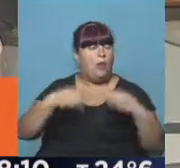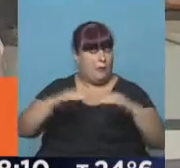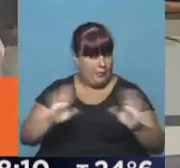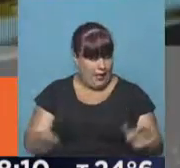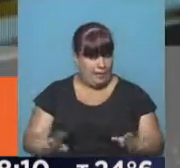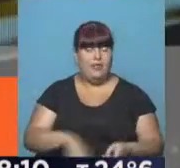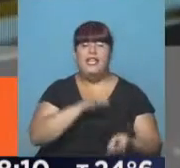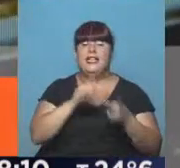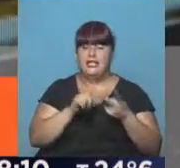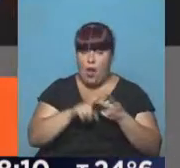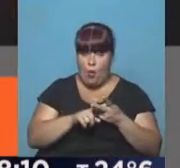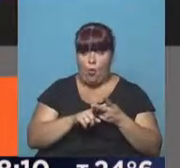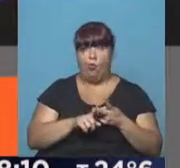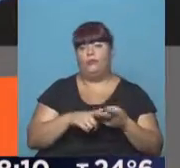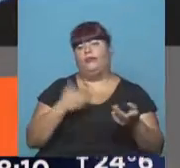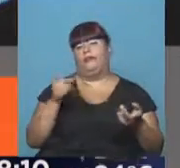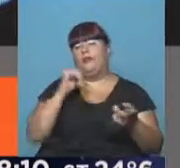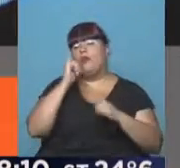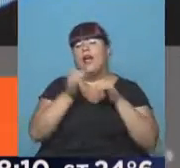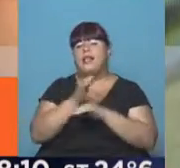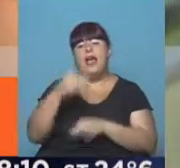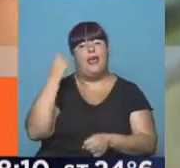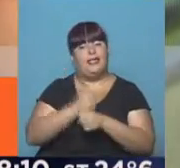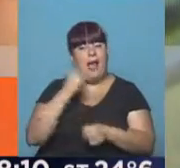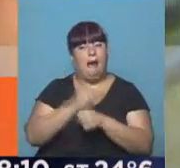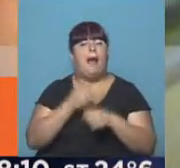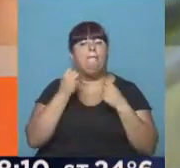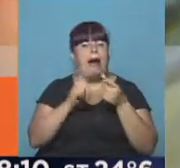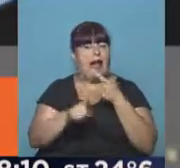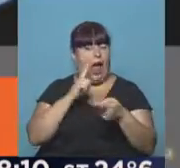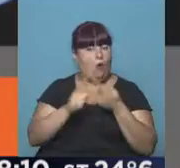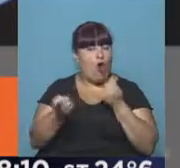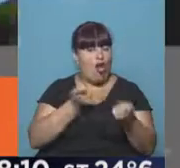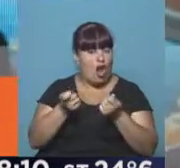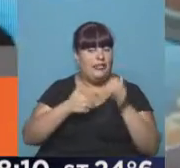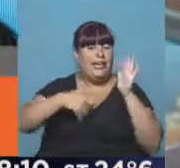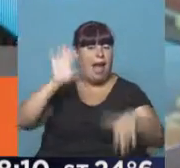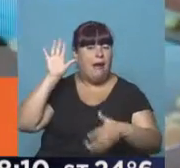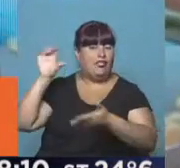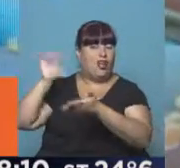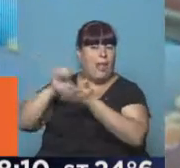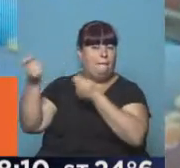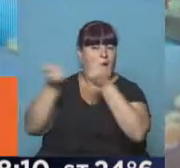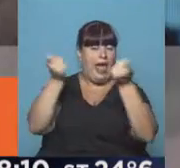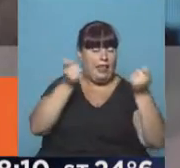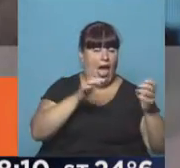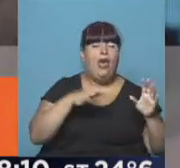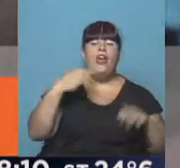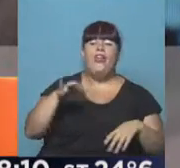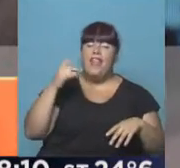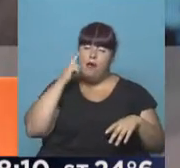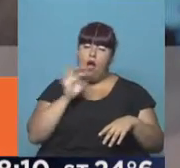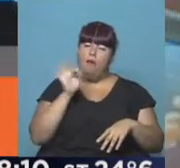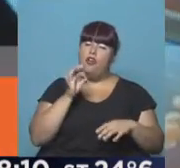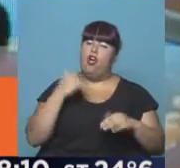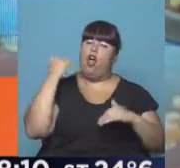segundo bueno la moraleja trabajemos para tener acuerdos comerciales con la mayor cantidad de mercados y tenemos que tener una postura